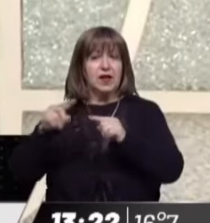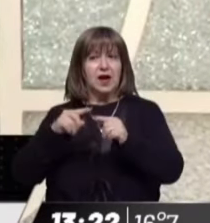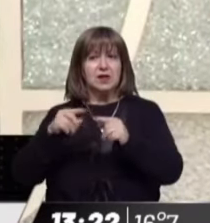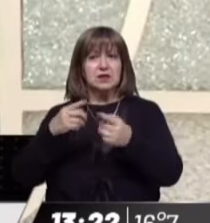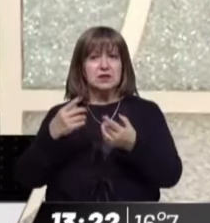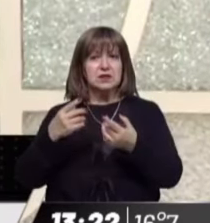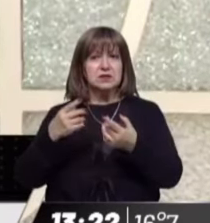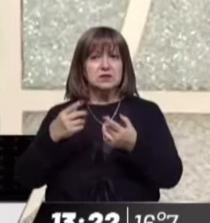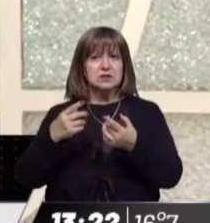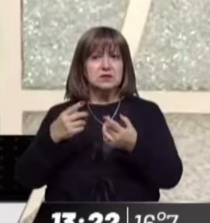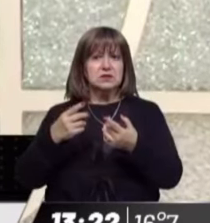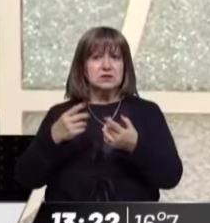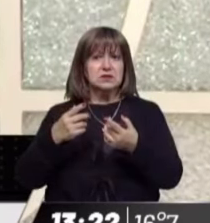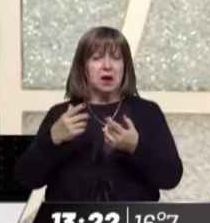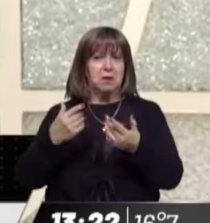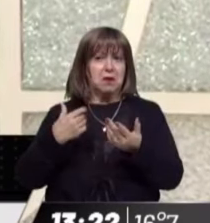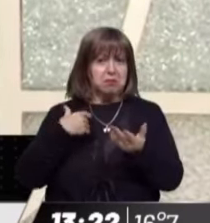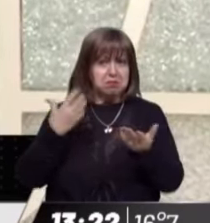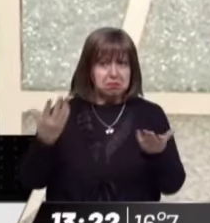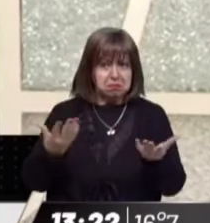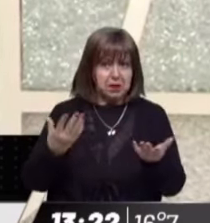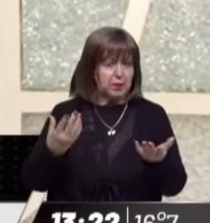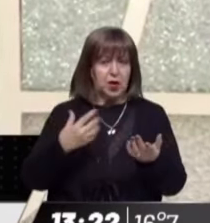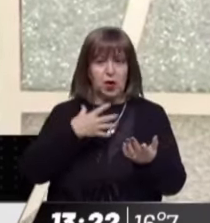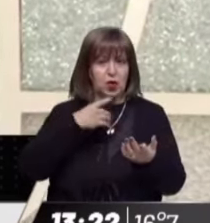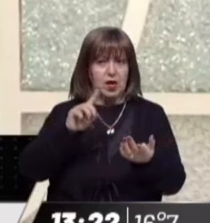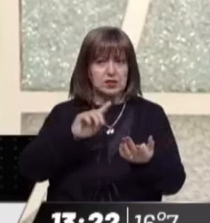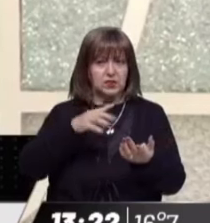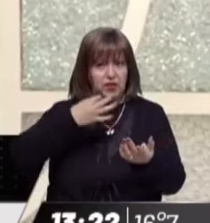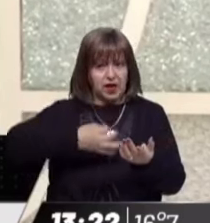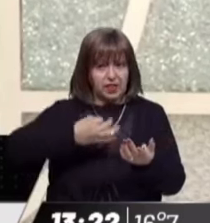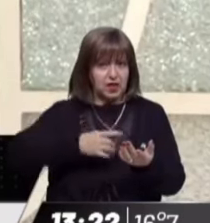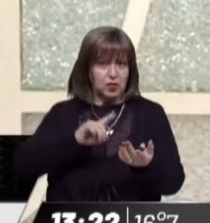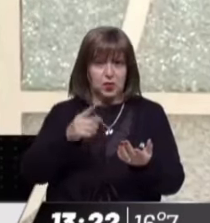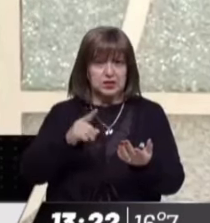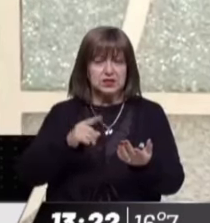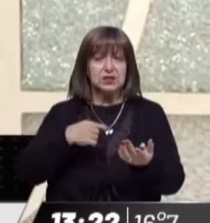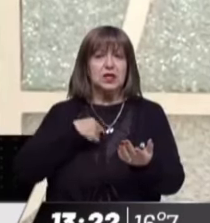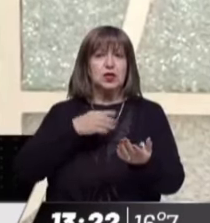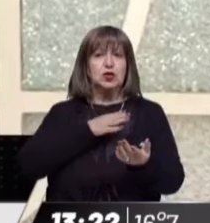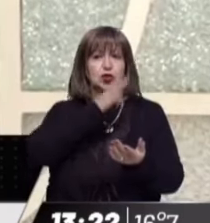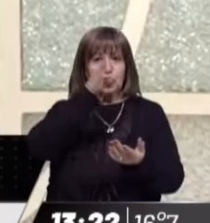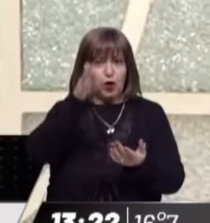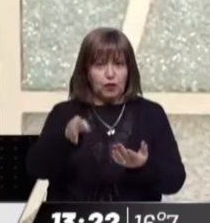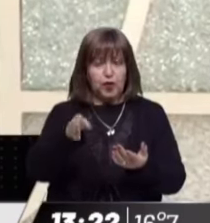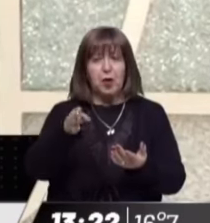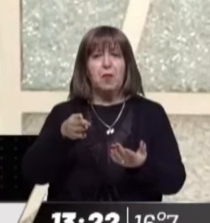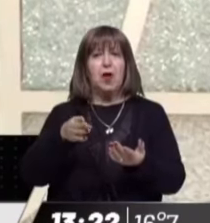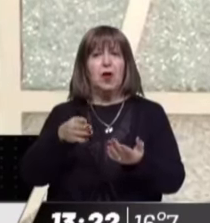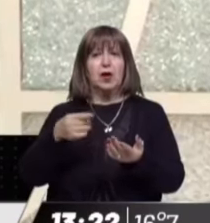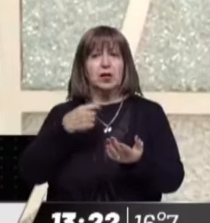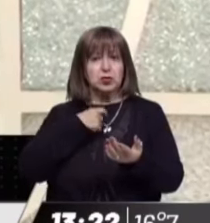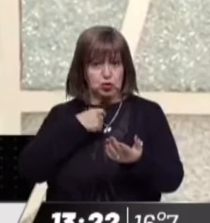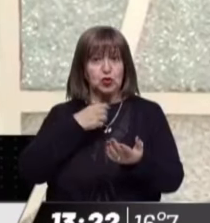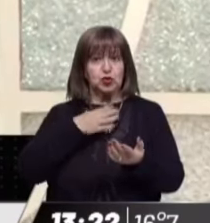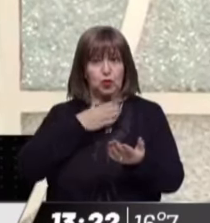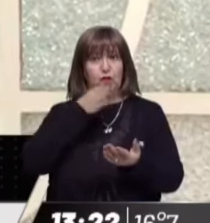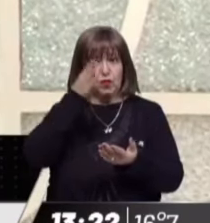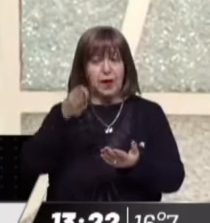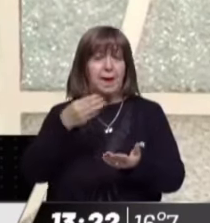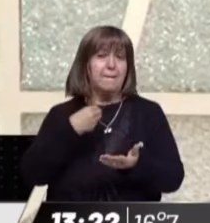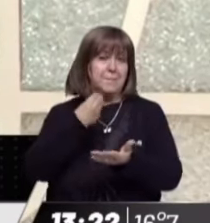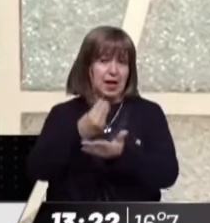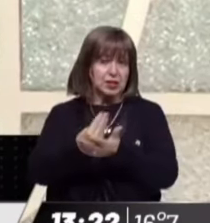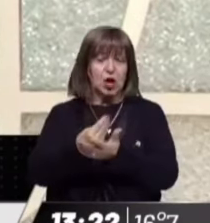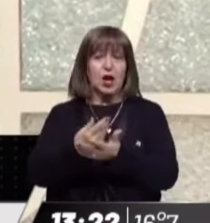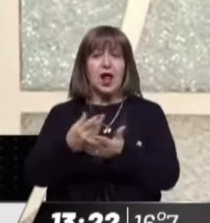organizaciones, eso no es cierto. Nosotros tuvimos que ir hasta allá, nos ofrecimos a poder coordinar una logística de